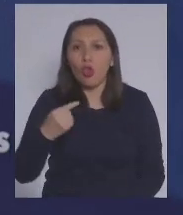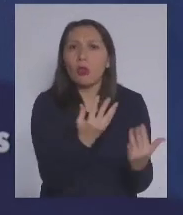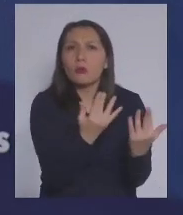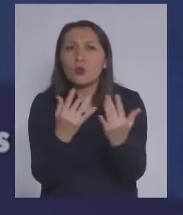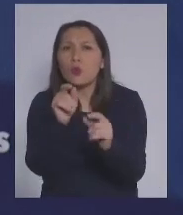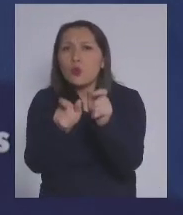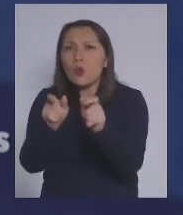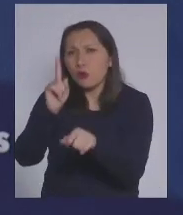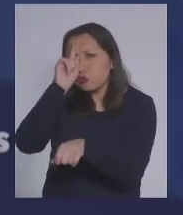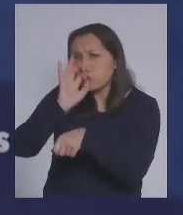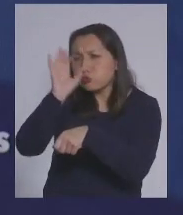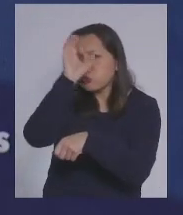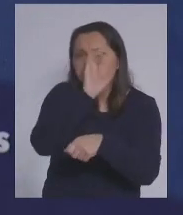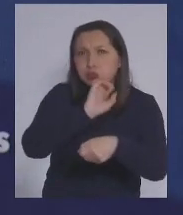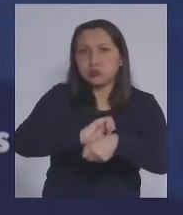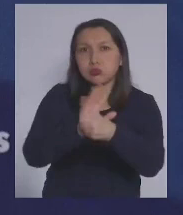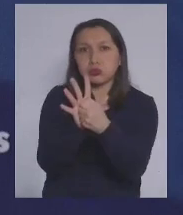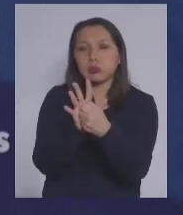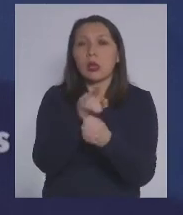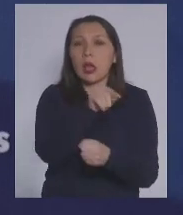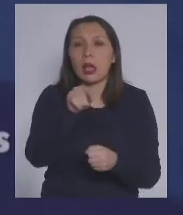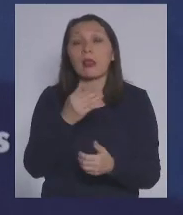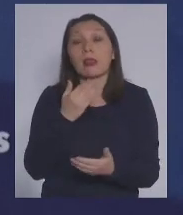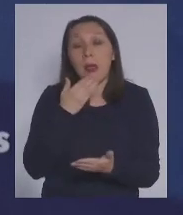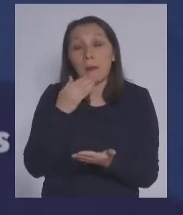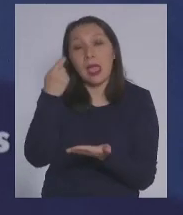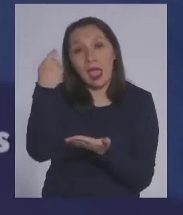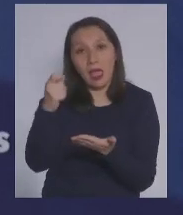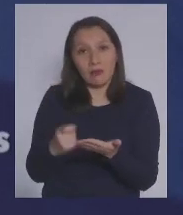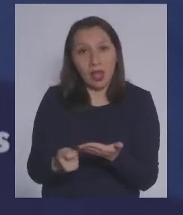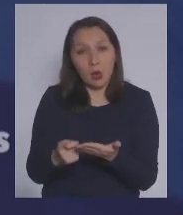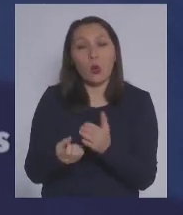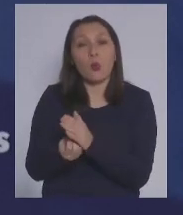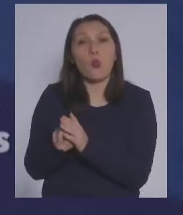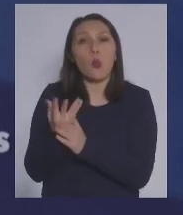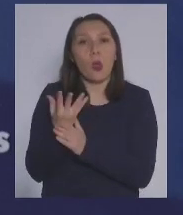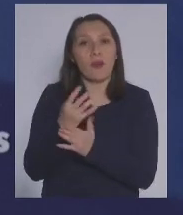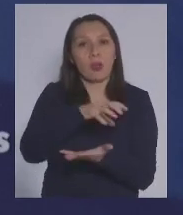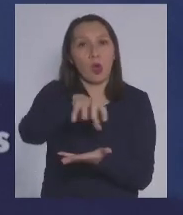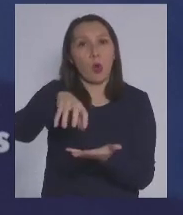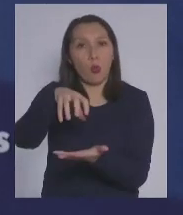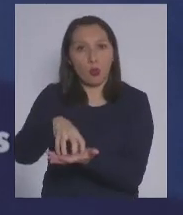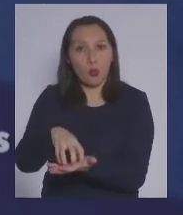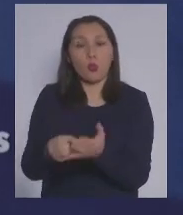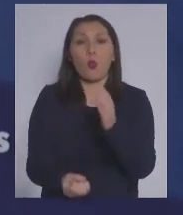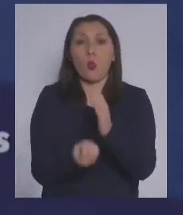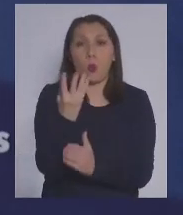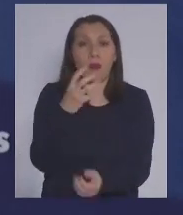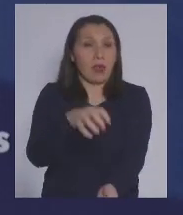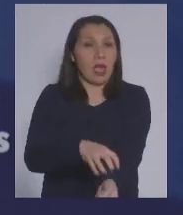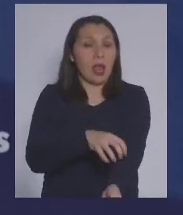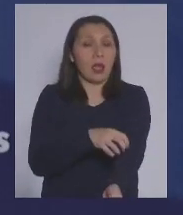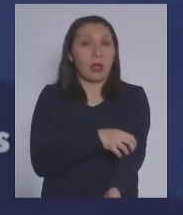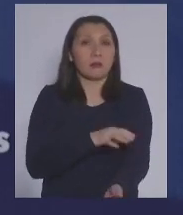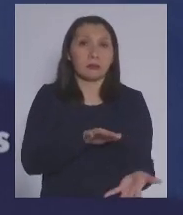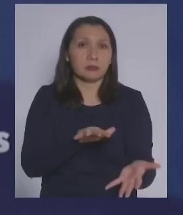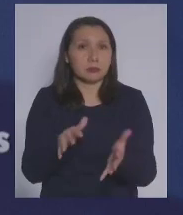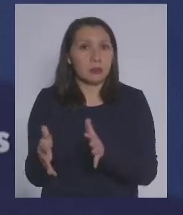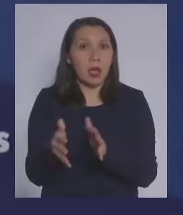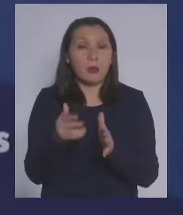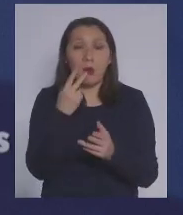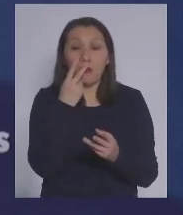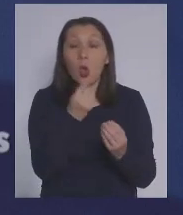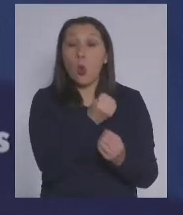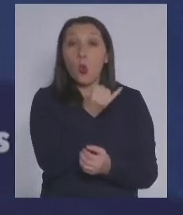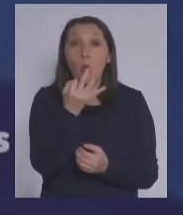i vamos a evaluar nuevas comunas o nuevas regiones a medida que